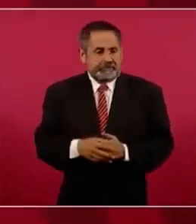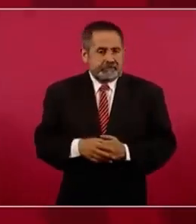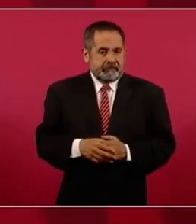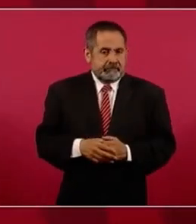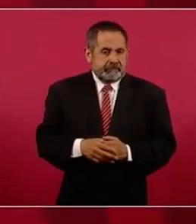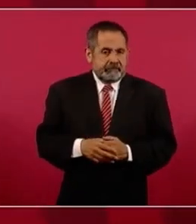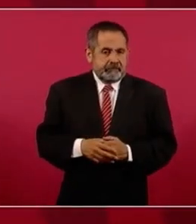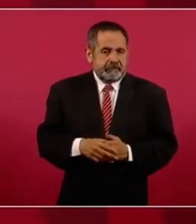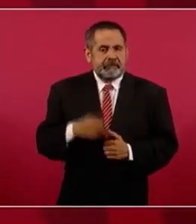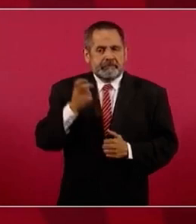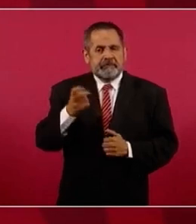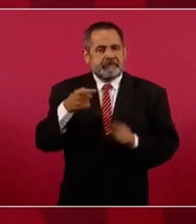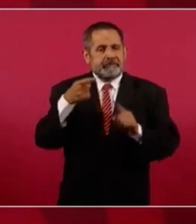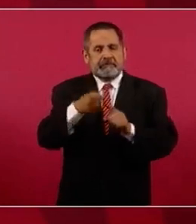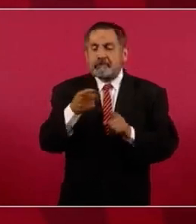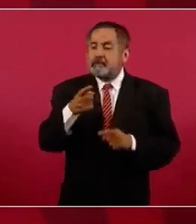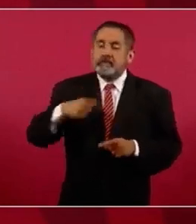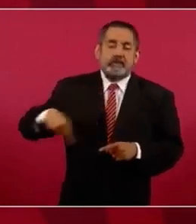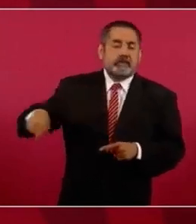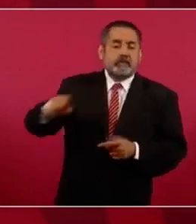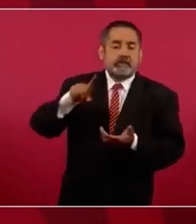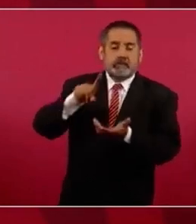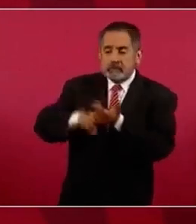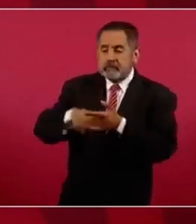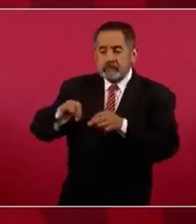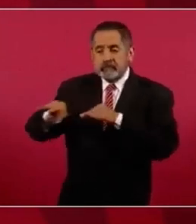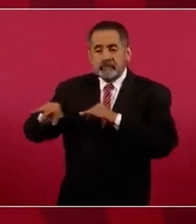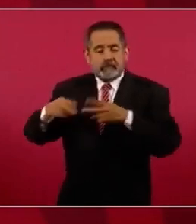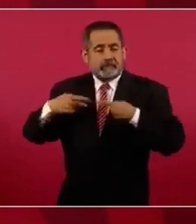Entonces, es el caso de los servidores públicos,